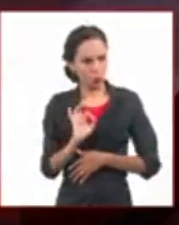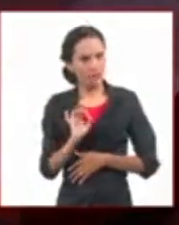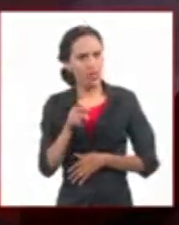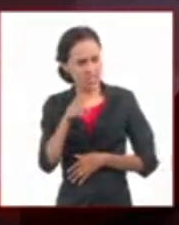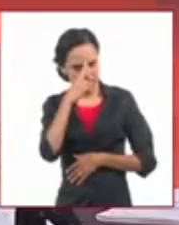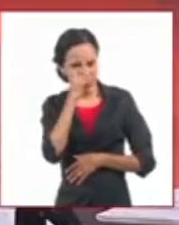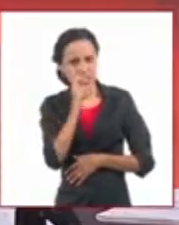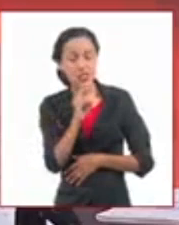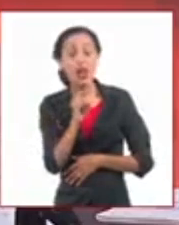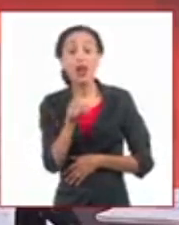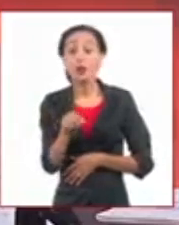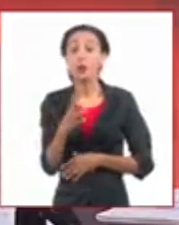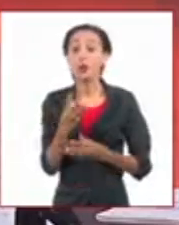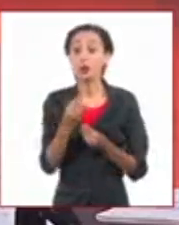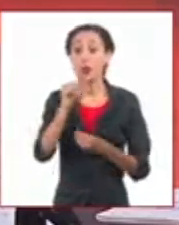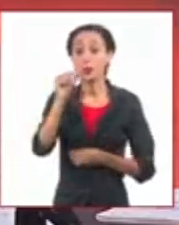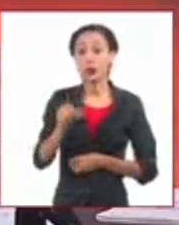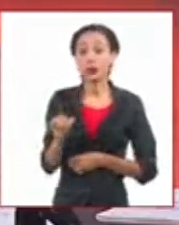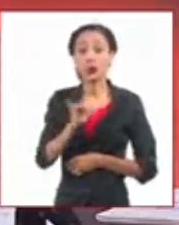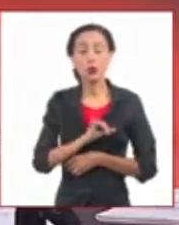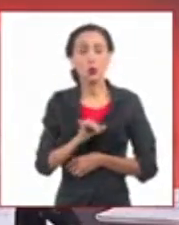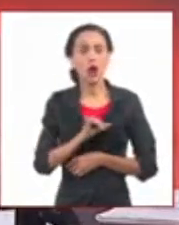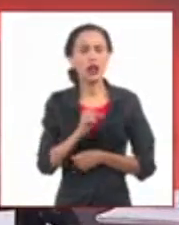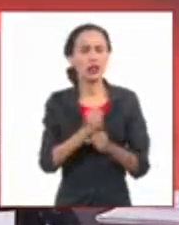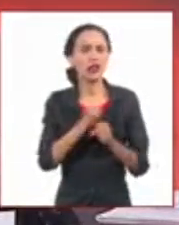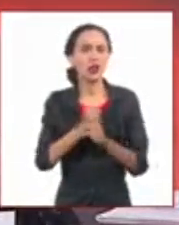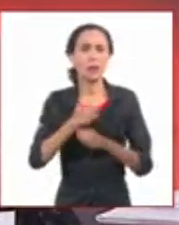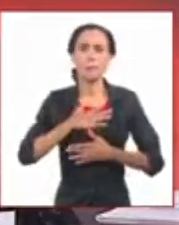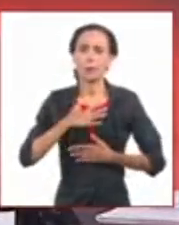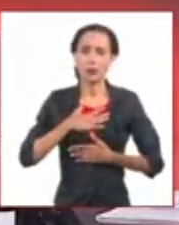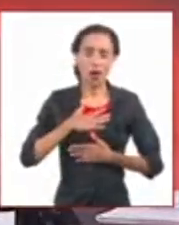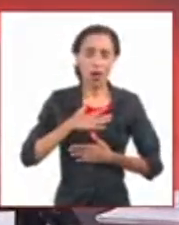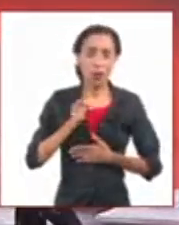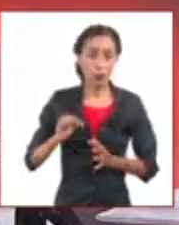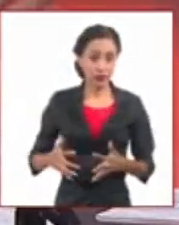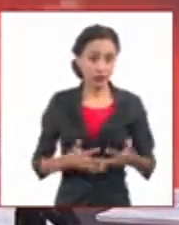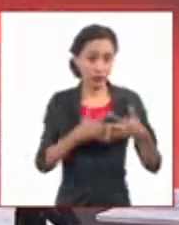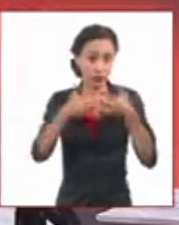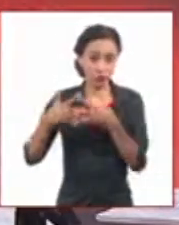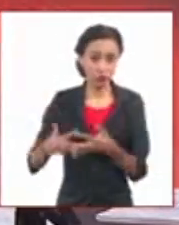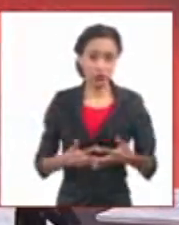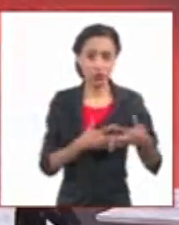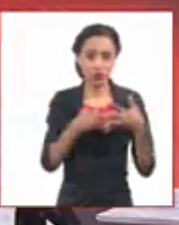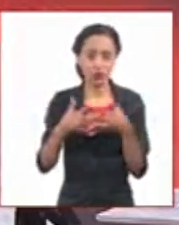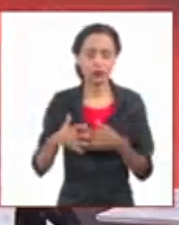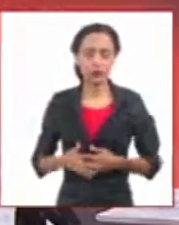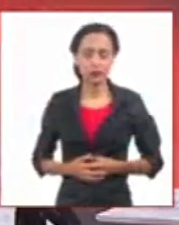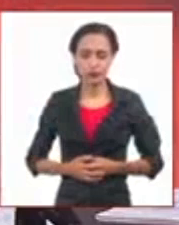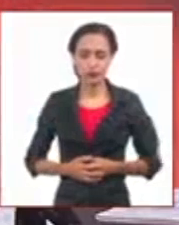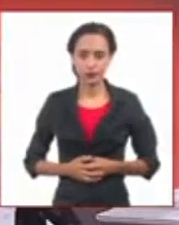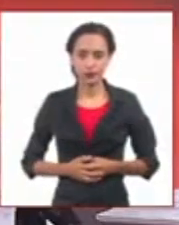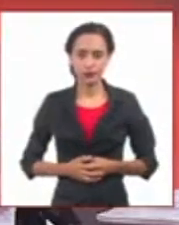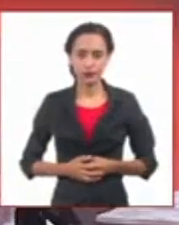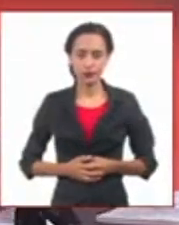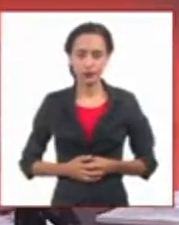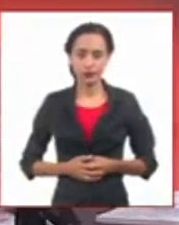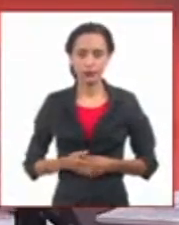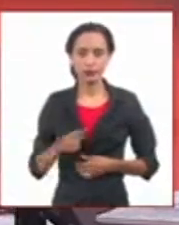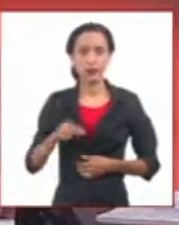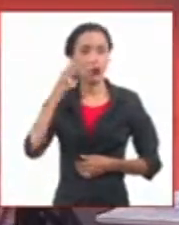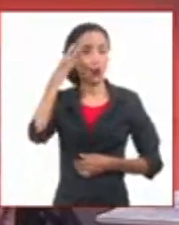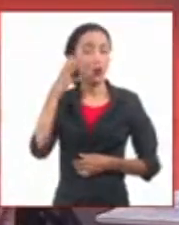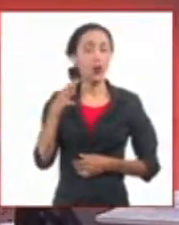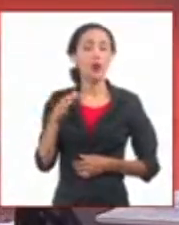parte de ello terminaron en el sector privado estadounidense saliendo de un gobierno como el de